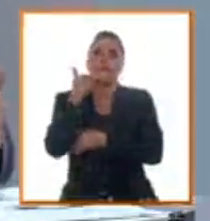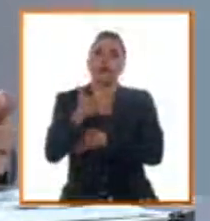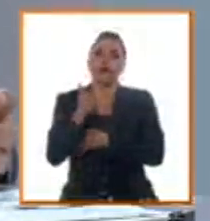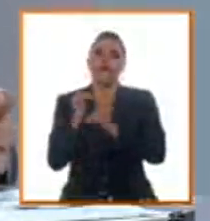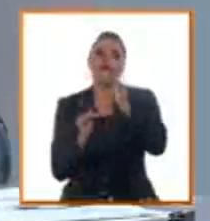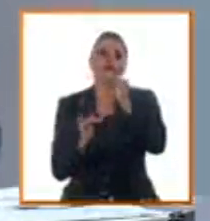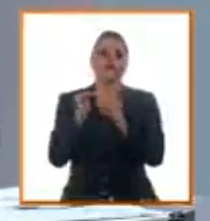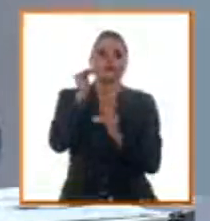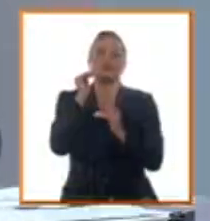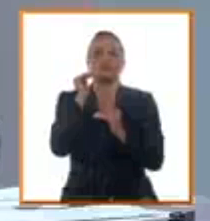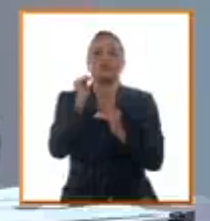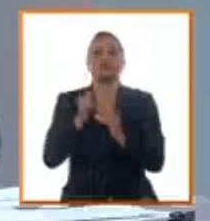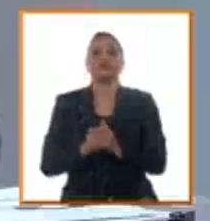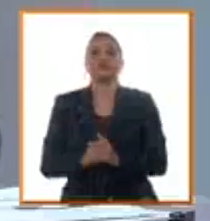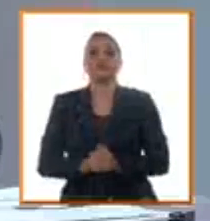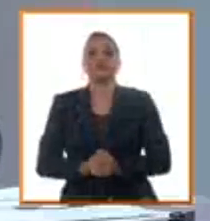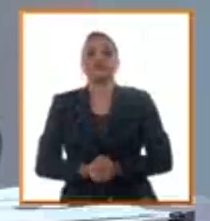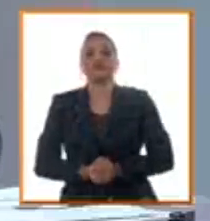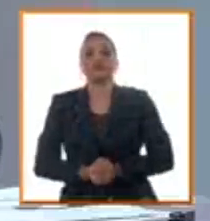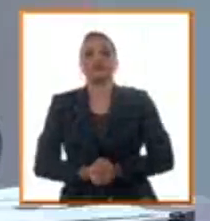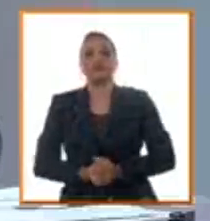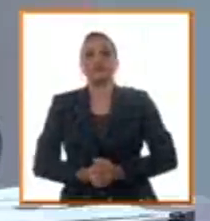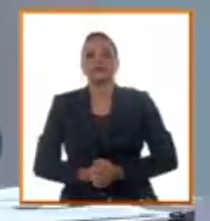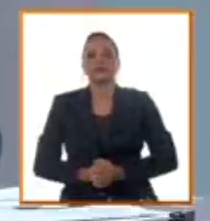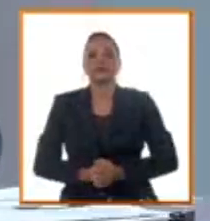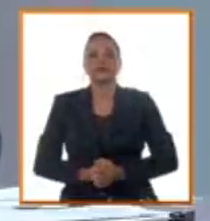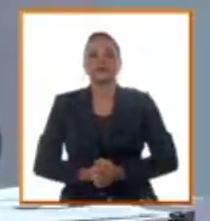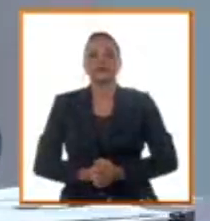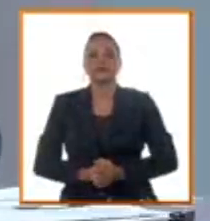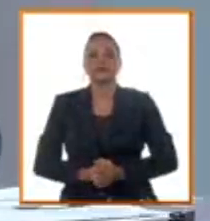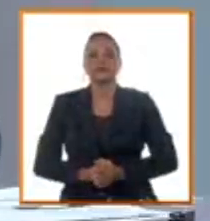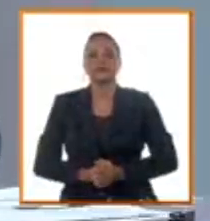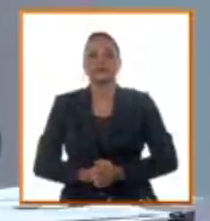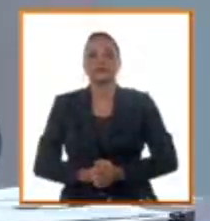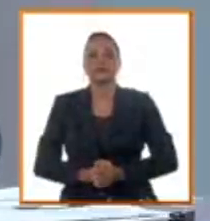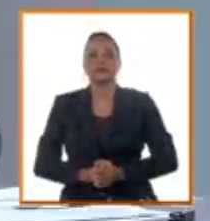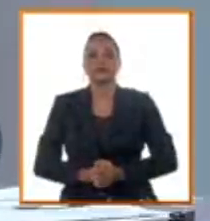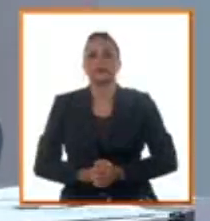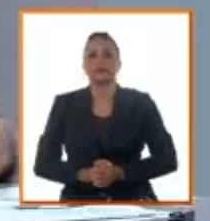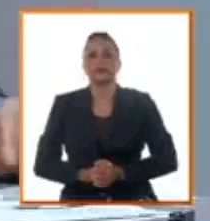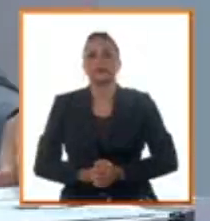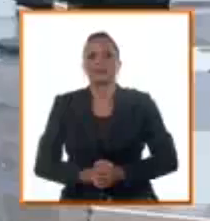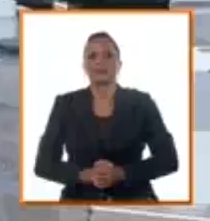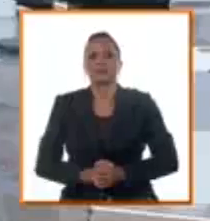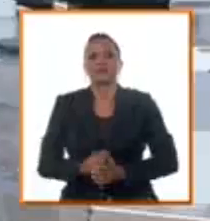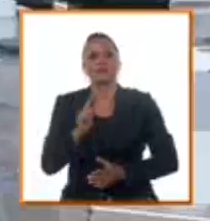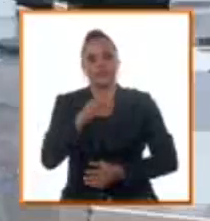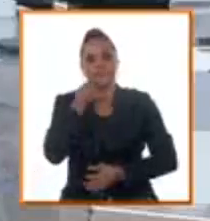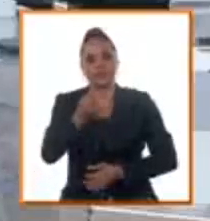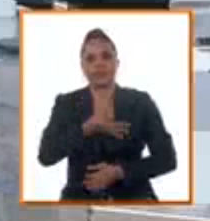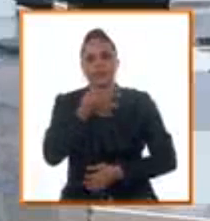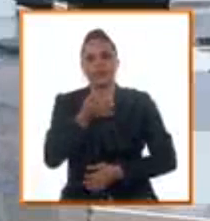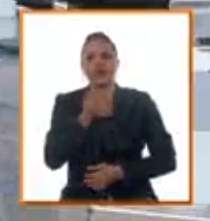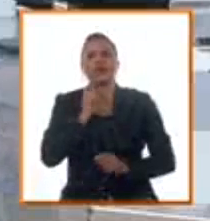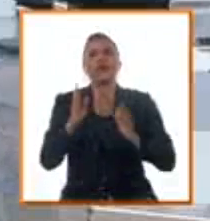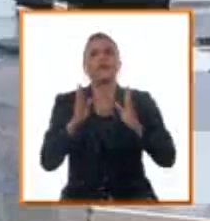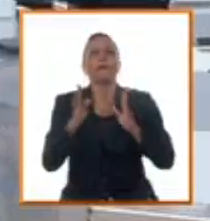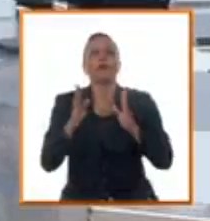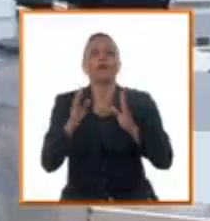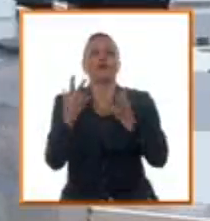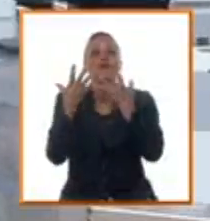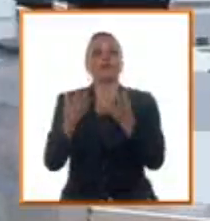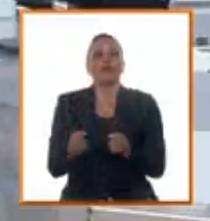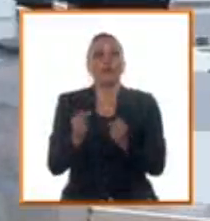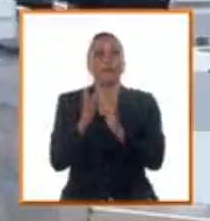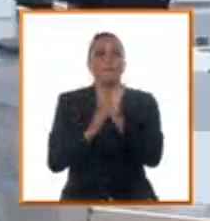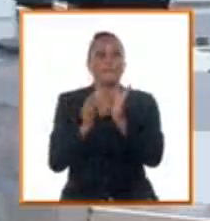en la magnitud de las precipitaciones que fueron ocurriendo en estos días en esa región. Ahora, usted decía, veníamos de un periodo seco muy fuerte,